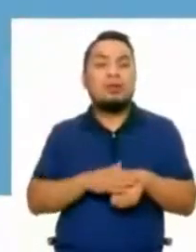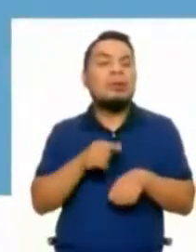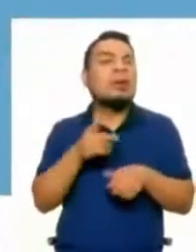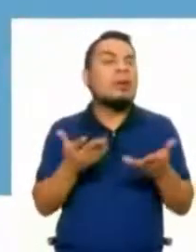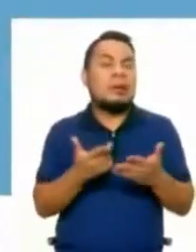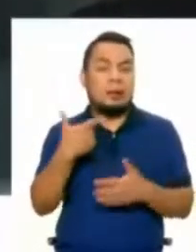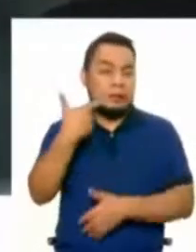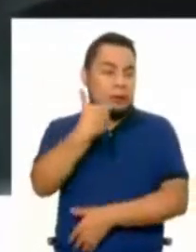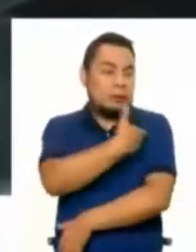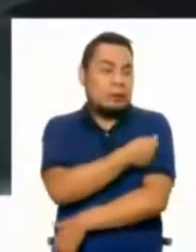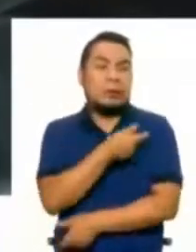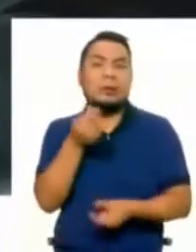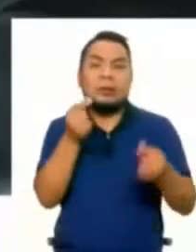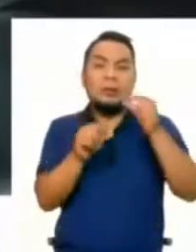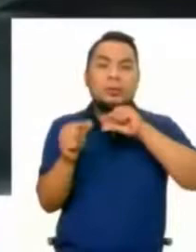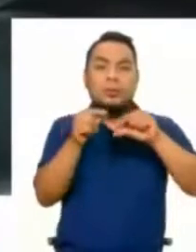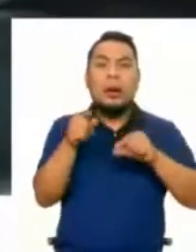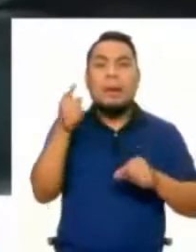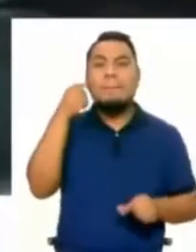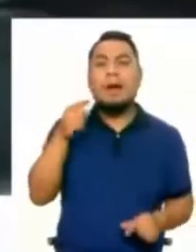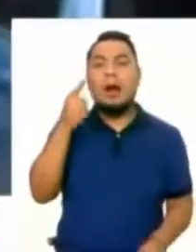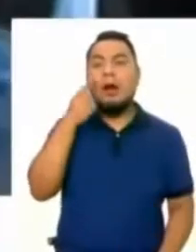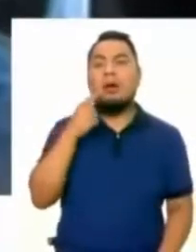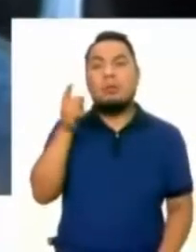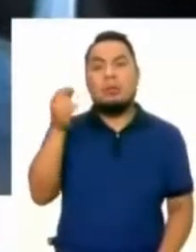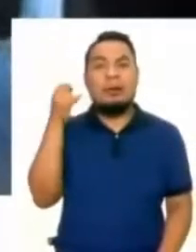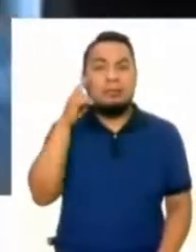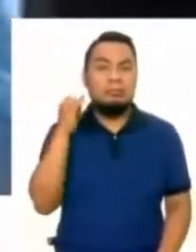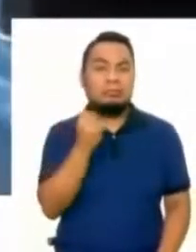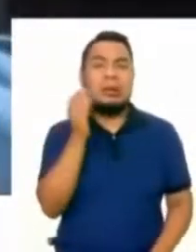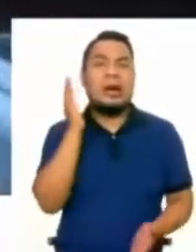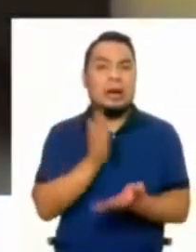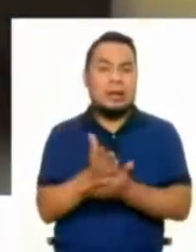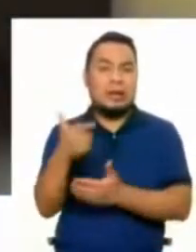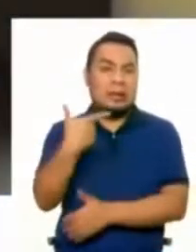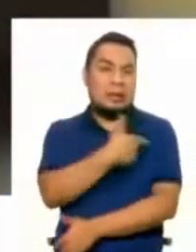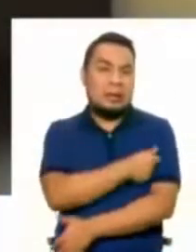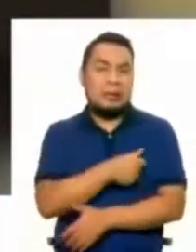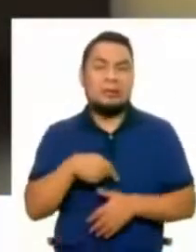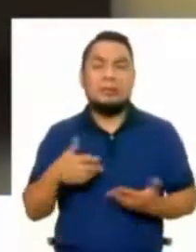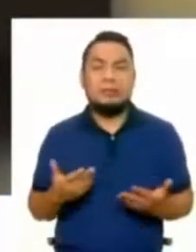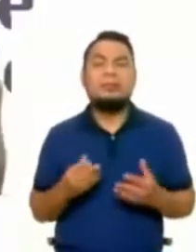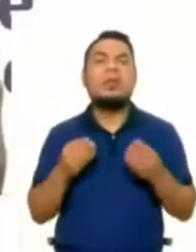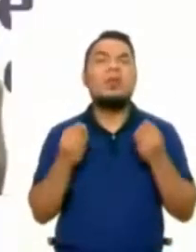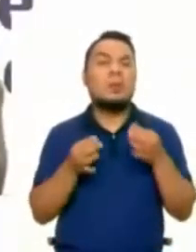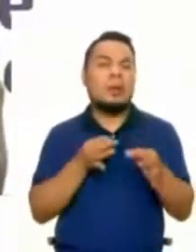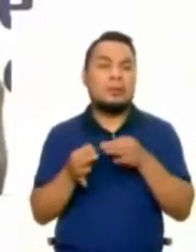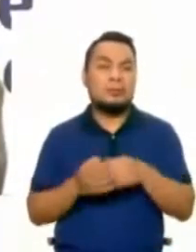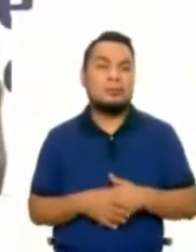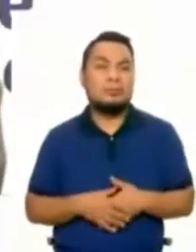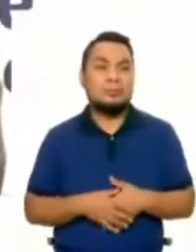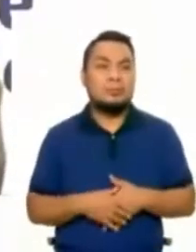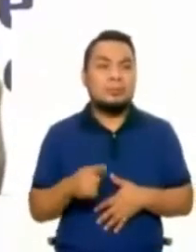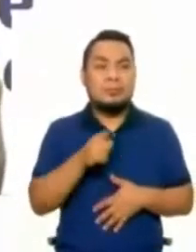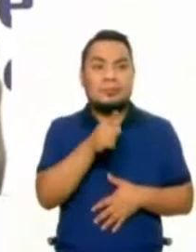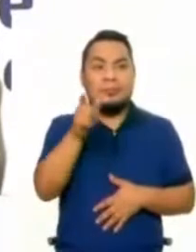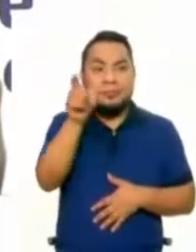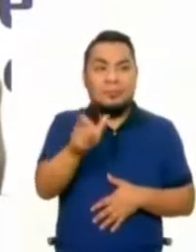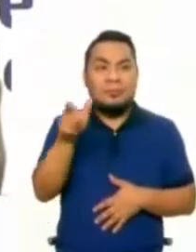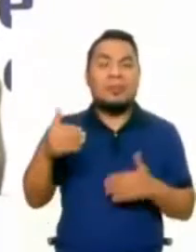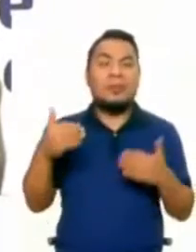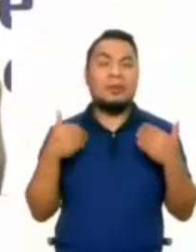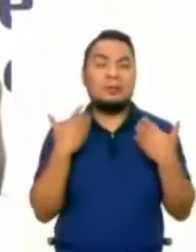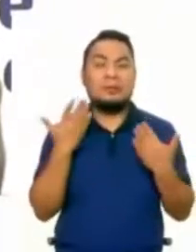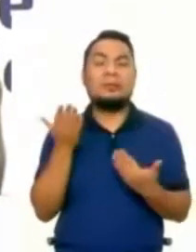química para delitos contra la libertad sexual con pena determinada. Explicó cómo se aplicaría. Para aquellos delitos que tienen